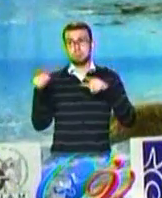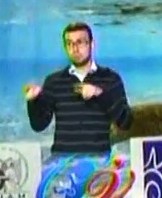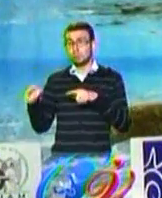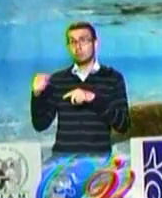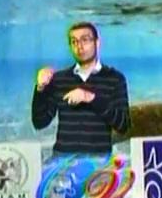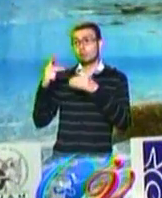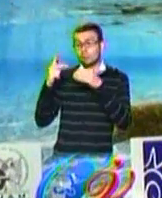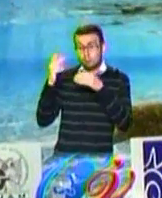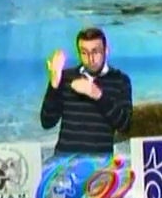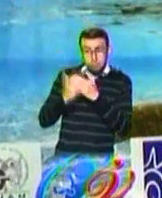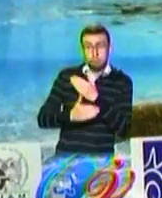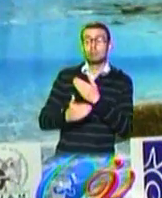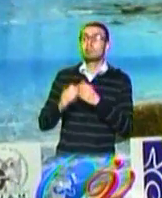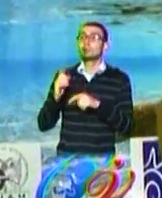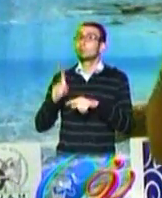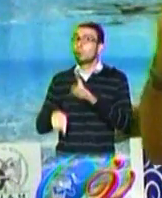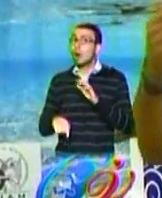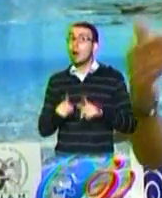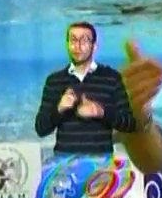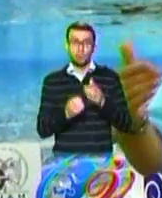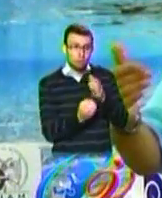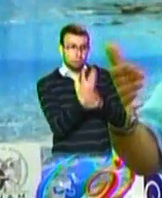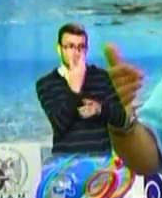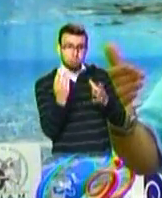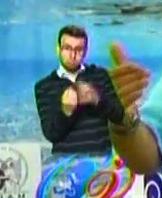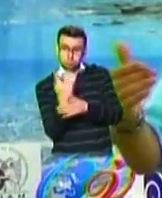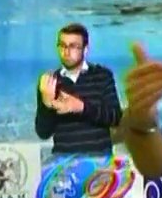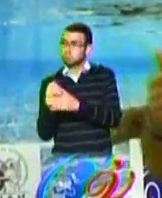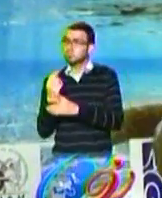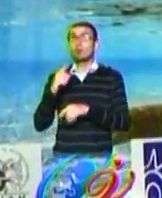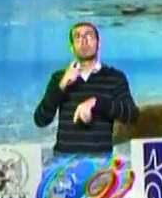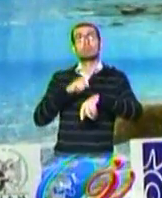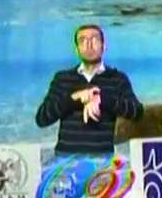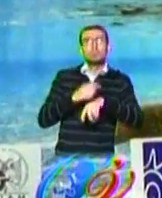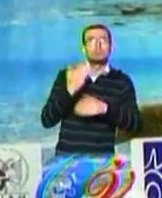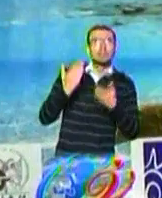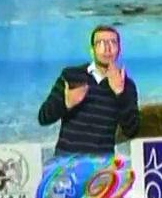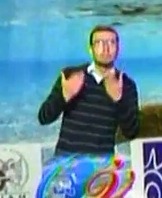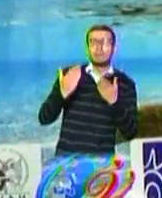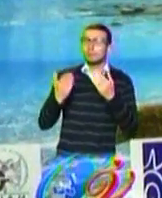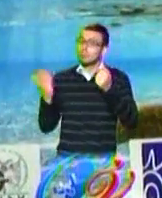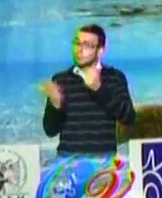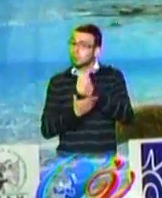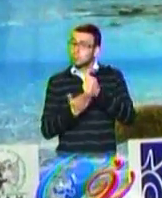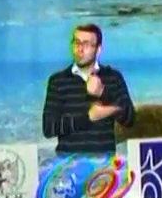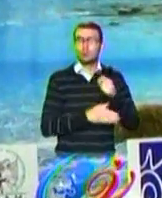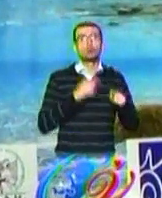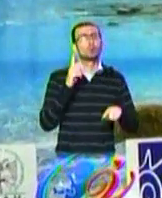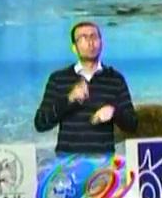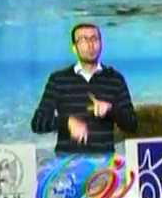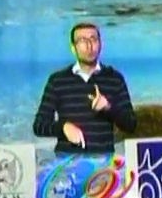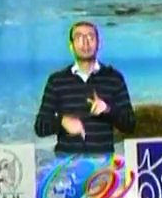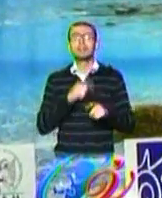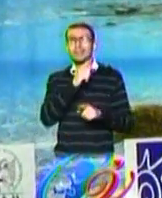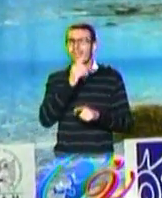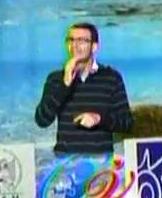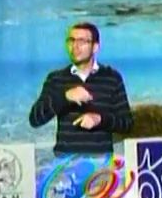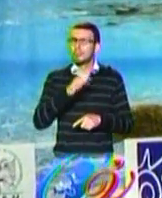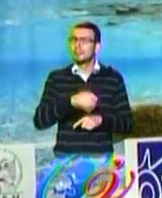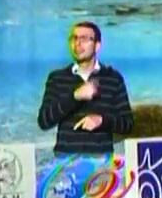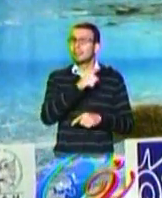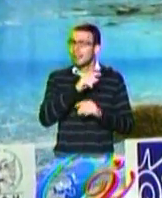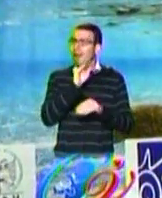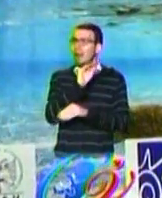en ciertas épocas de la tierra. También nos hablaban mucho de por qué